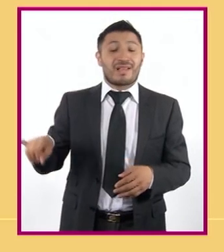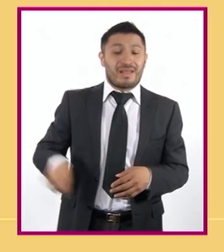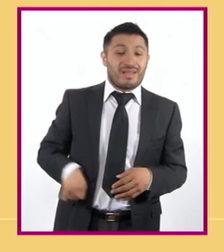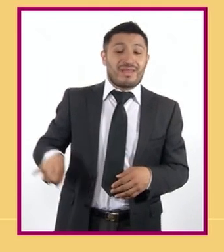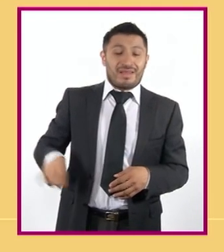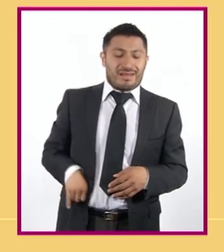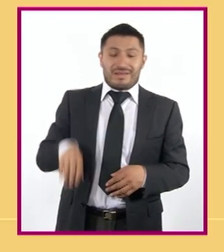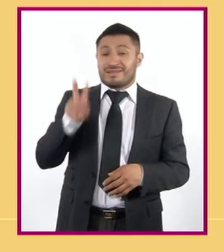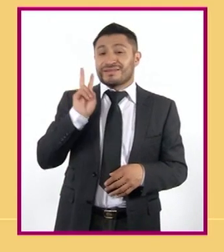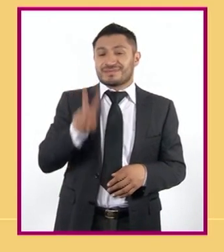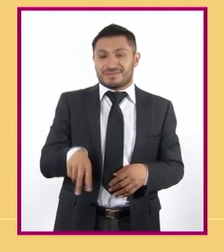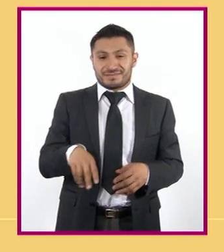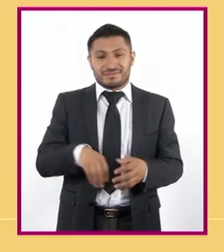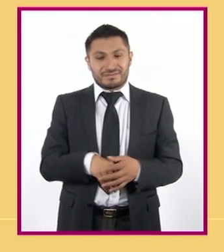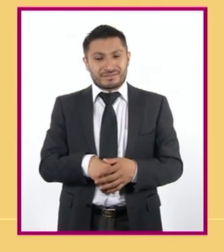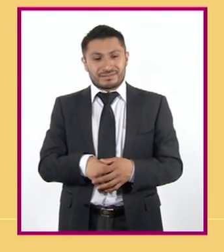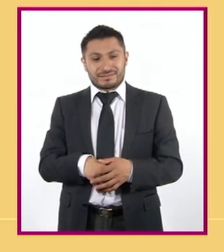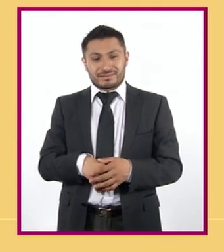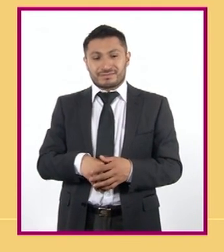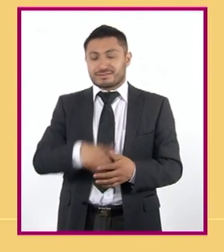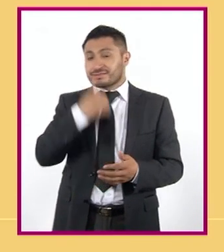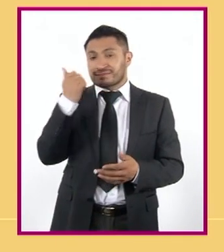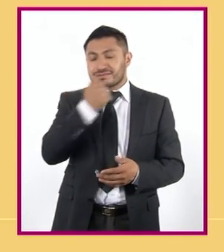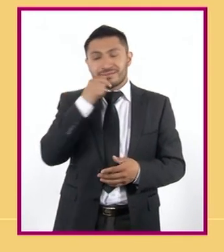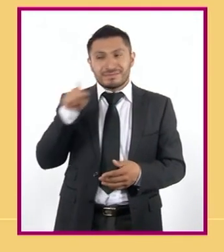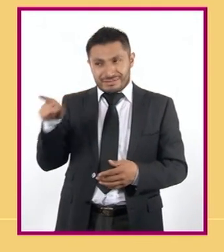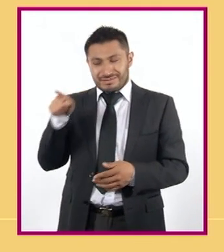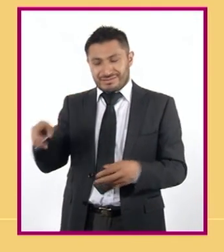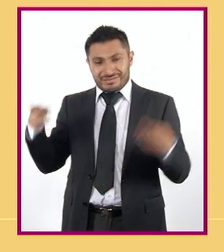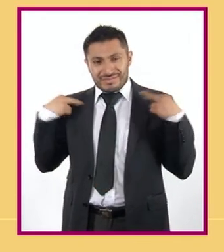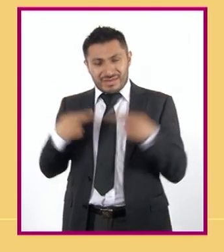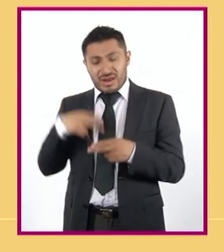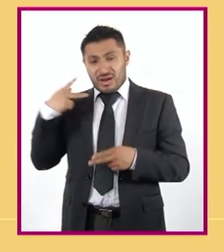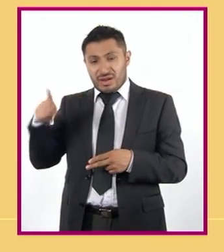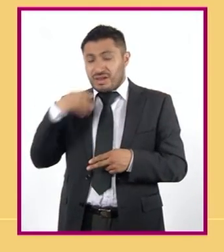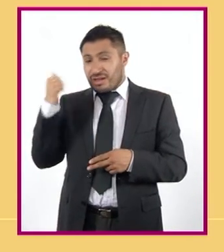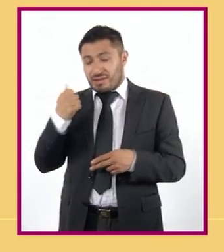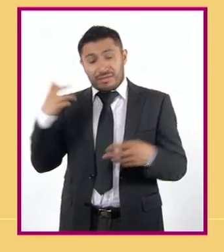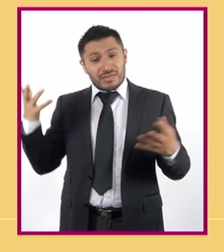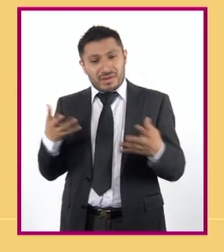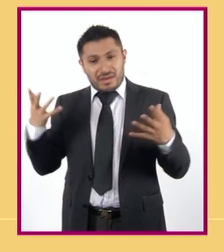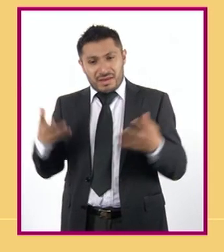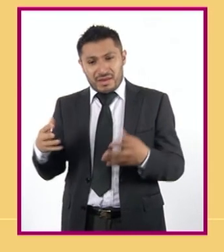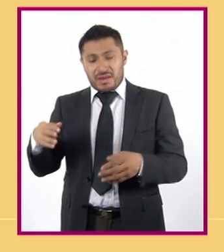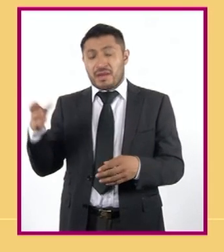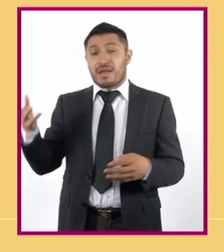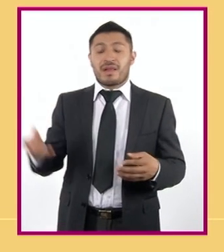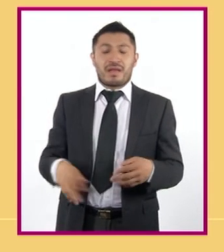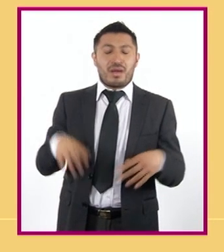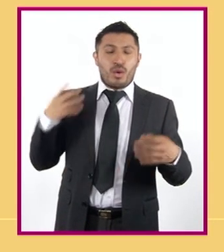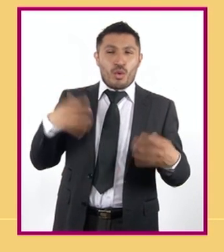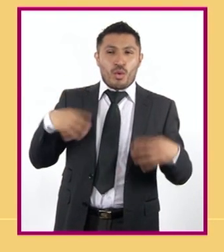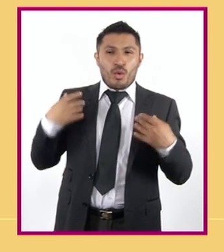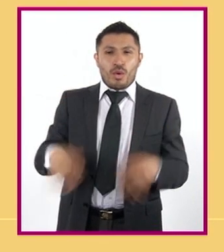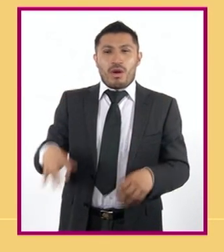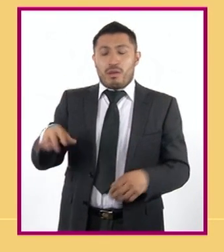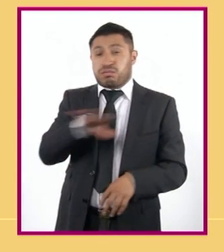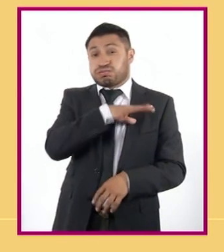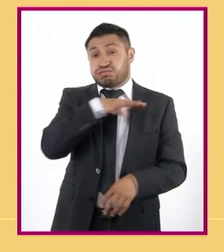Interesante, ¿verdad? Las alumnas y los alumnos del maestro de matemáticas lograron hacer figuras realmente increíbles.